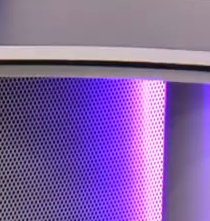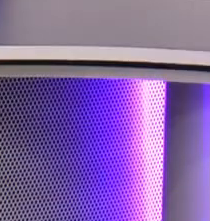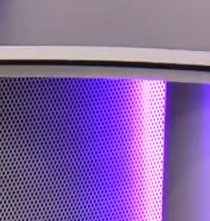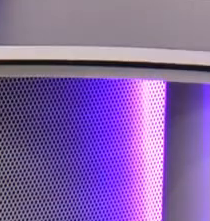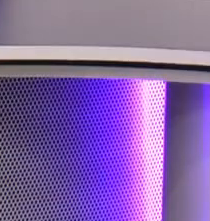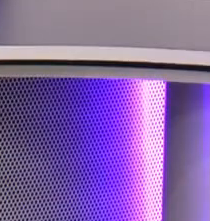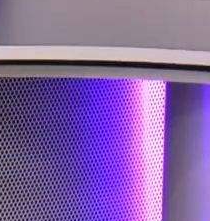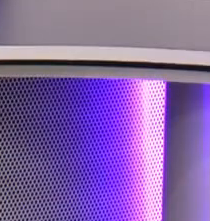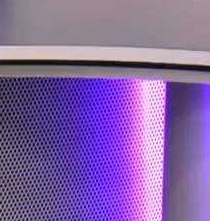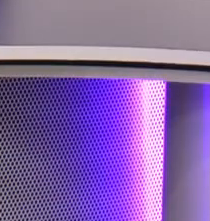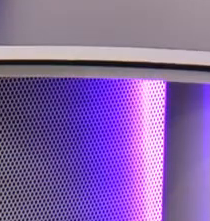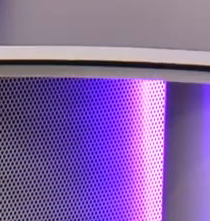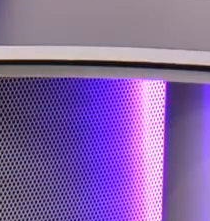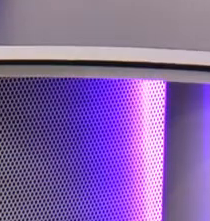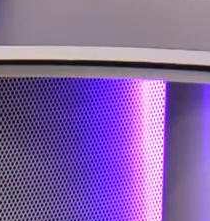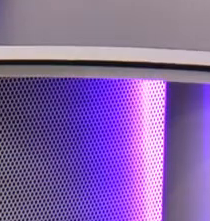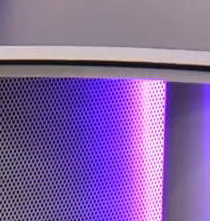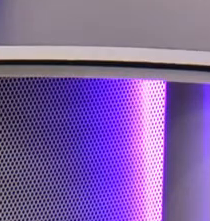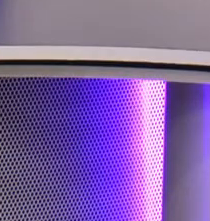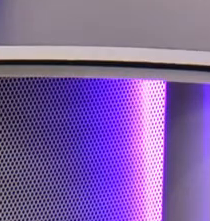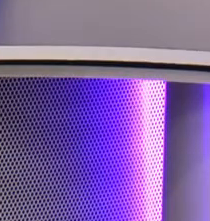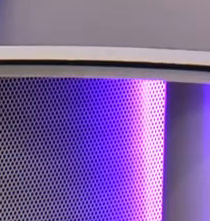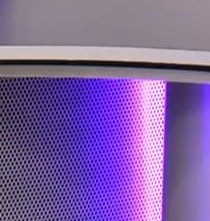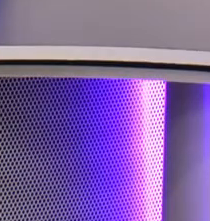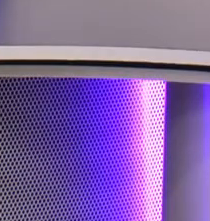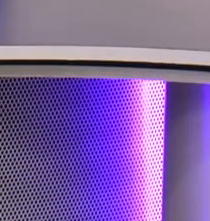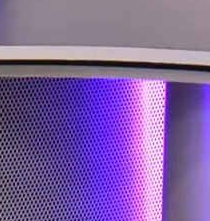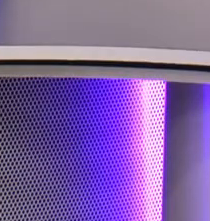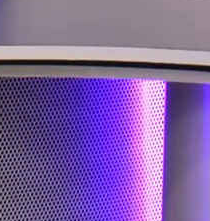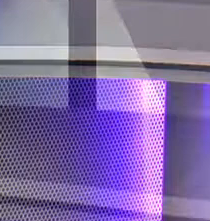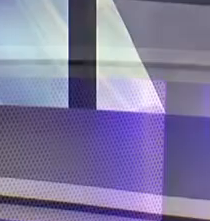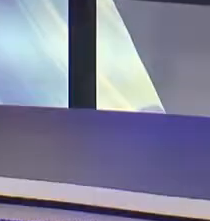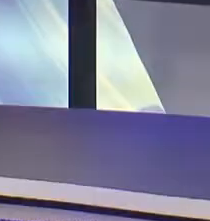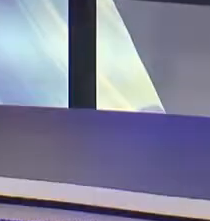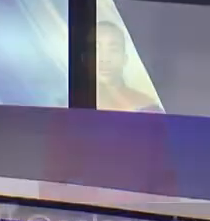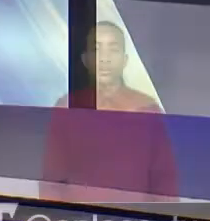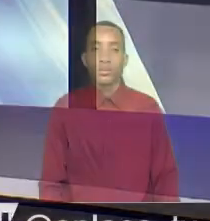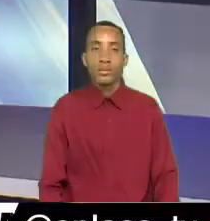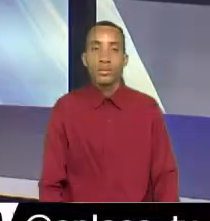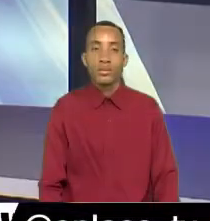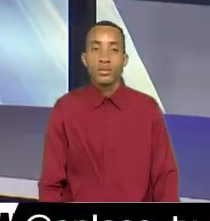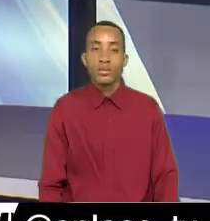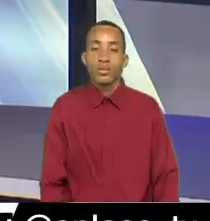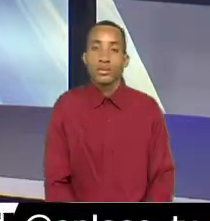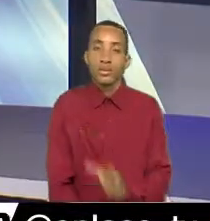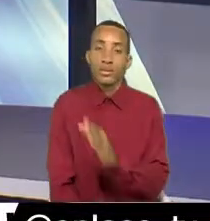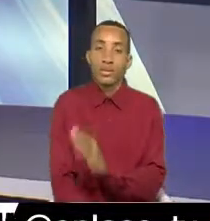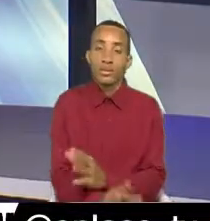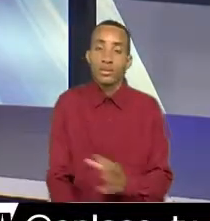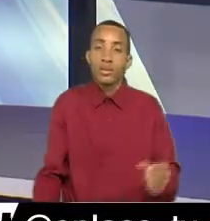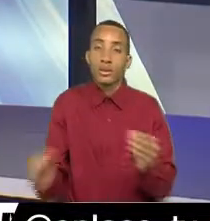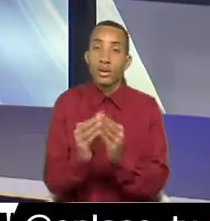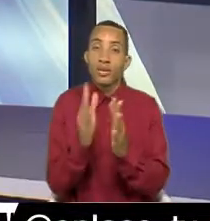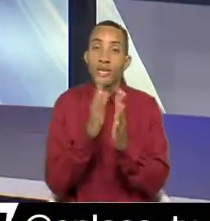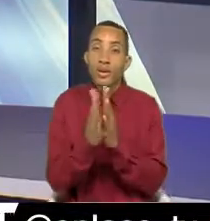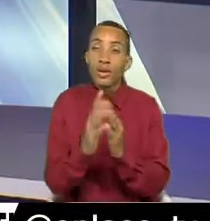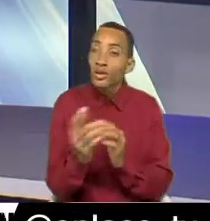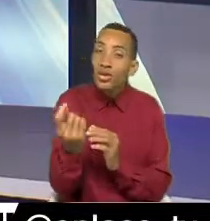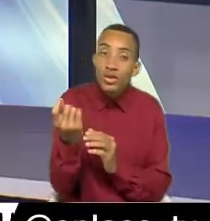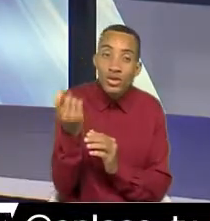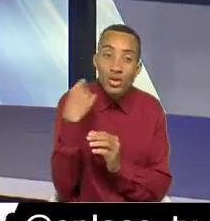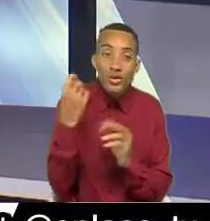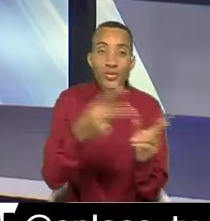Gracias por continuar con nosotros en Enlace Noticias. Seguimos con más información. A pocas horas de haberse cerrado de nuevo el paso por el puente Pozo